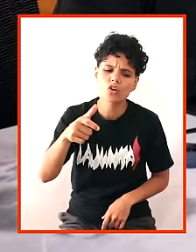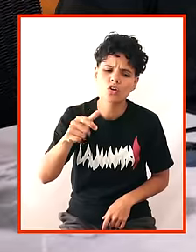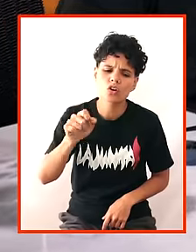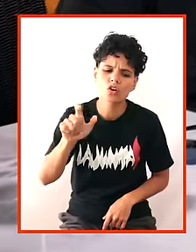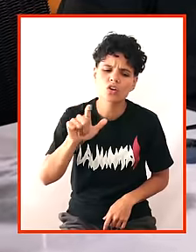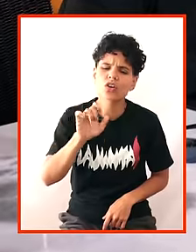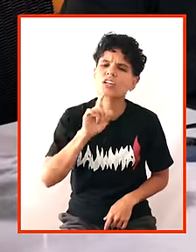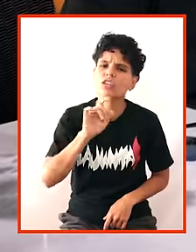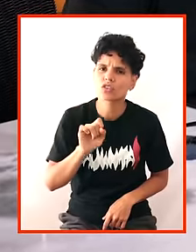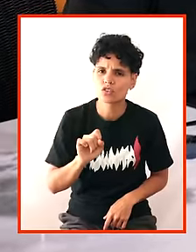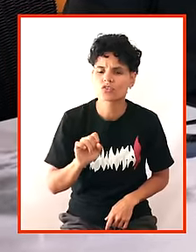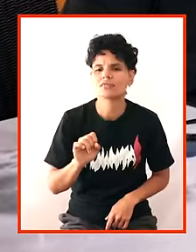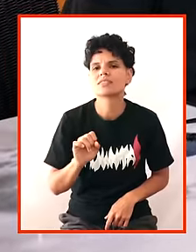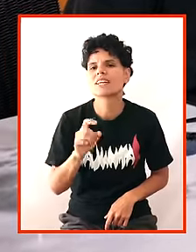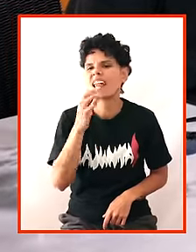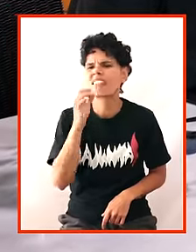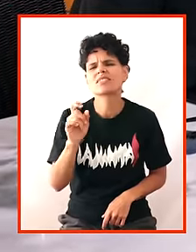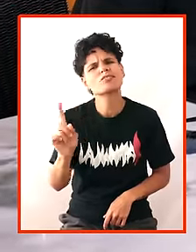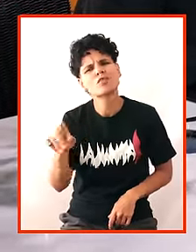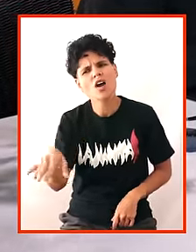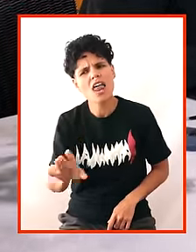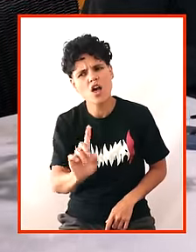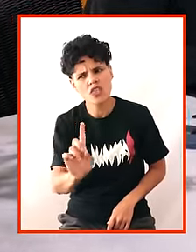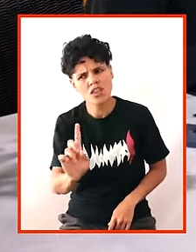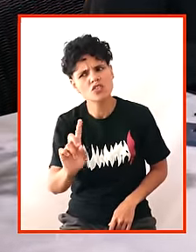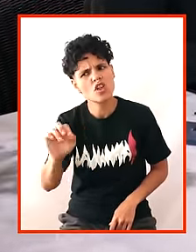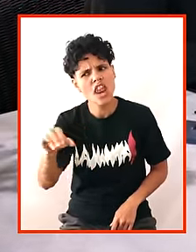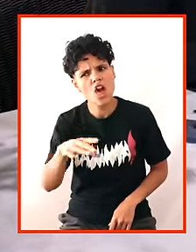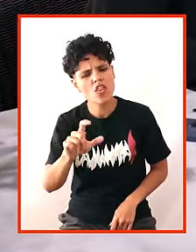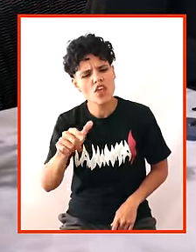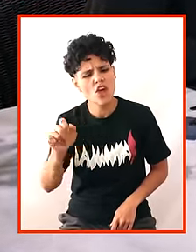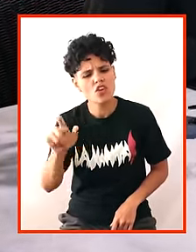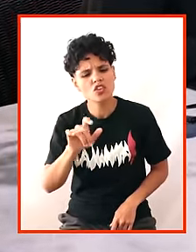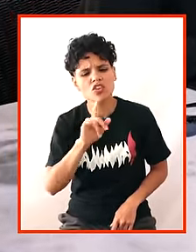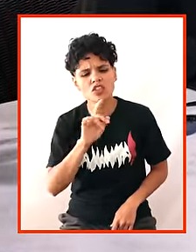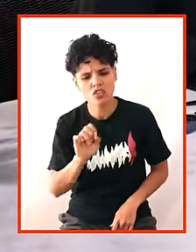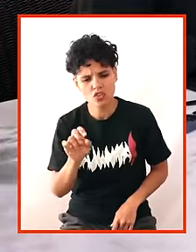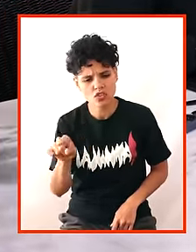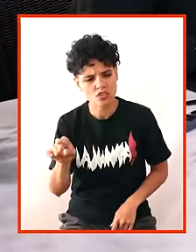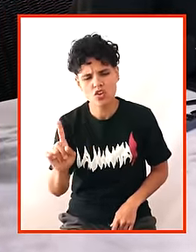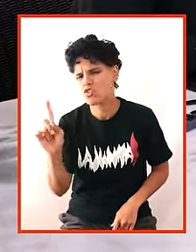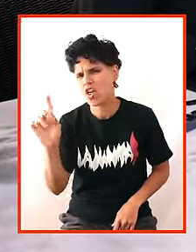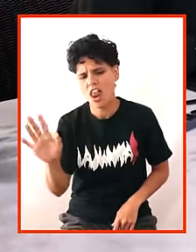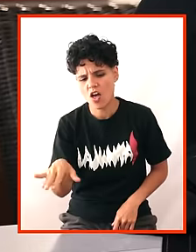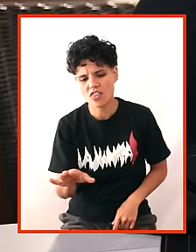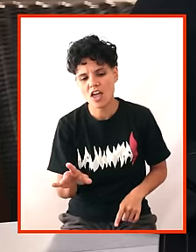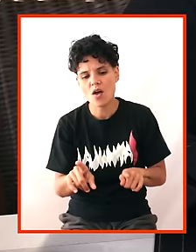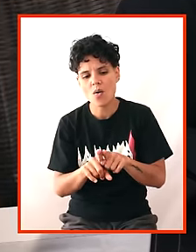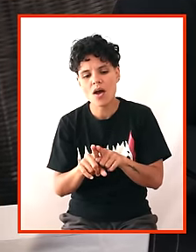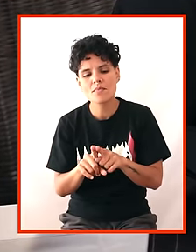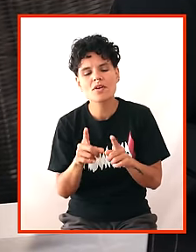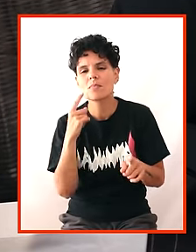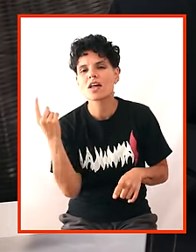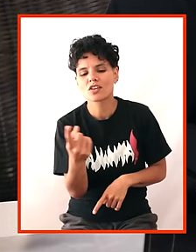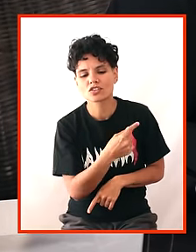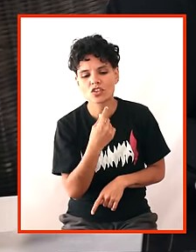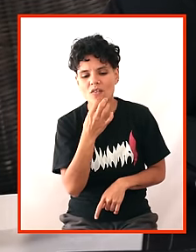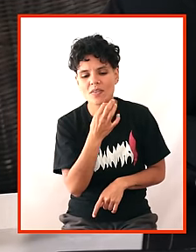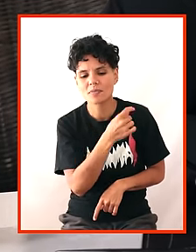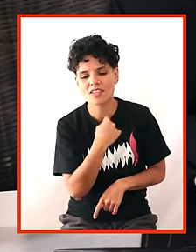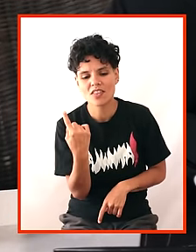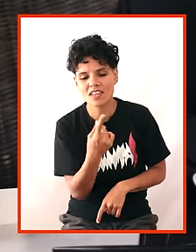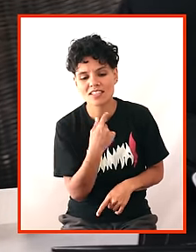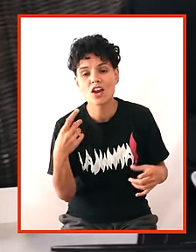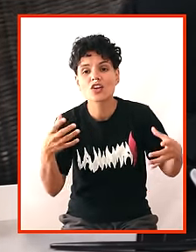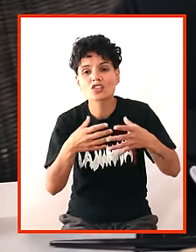Goyito. Y eso de esa no es la onda, Goyito, dentro de nosotros, se convirtió pero en una frase sí, se convirtió en una frase como muy regular dentro de nuestro.